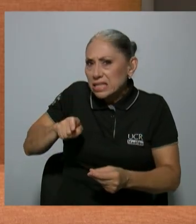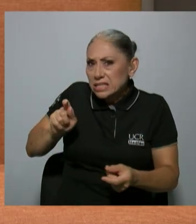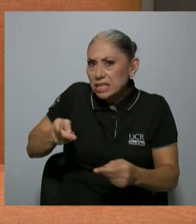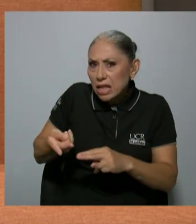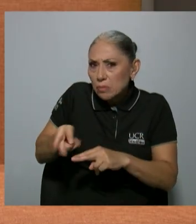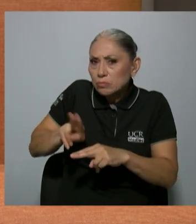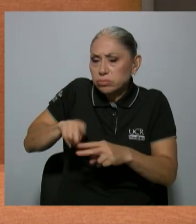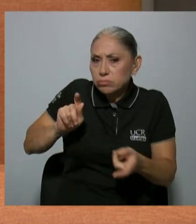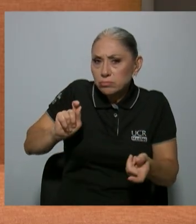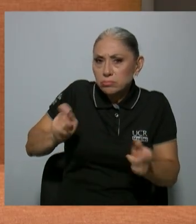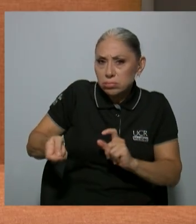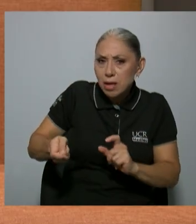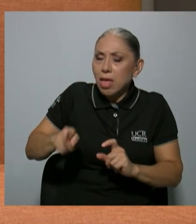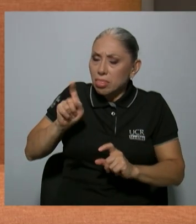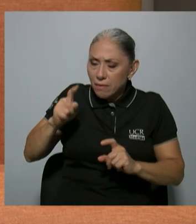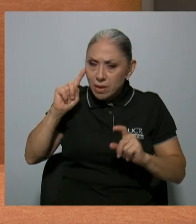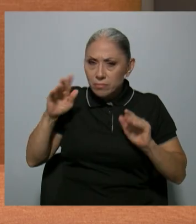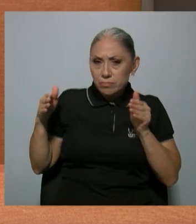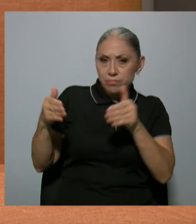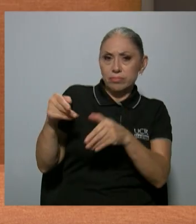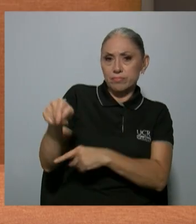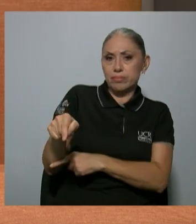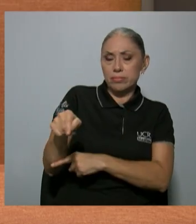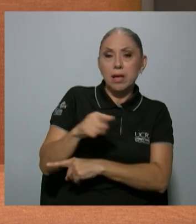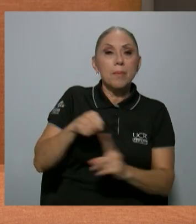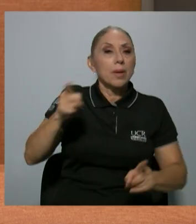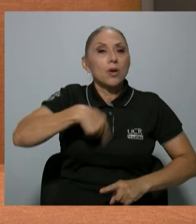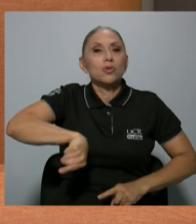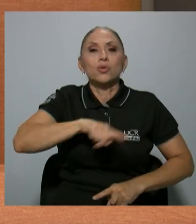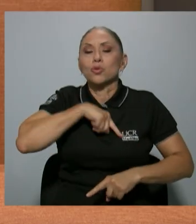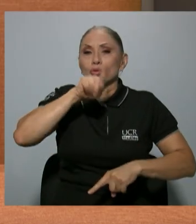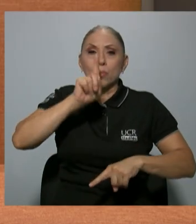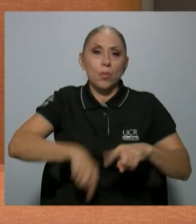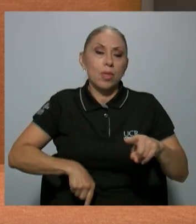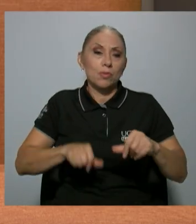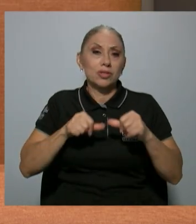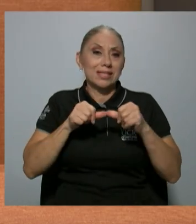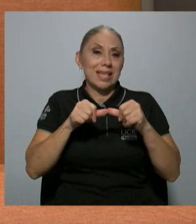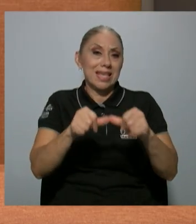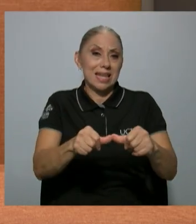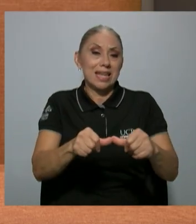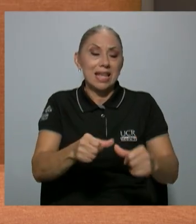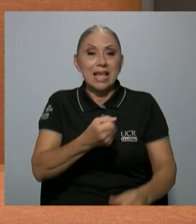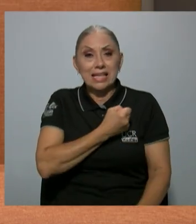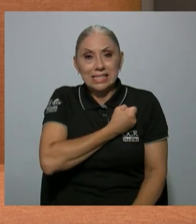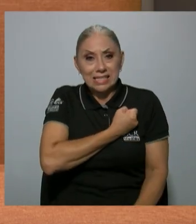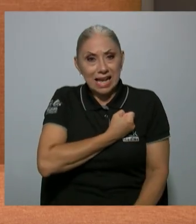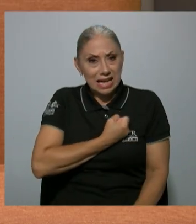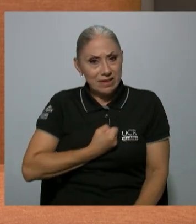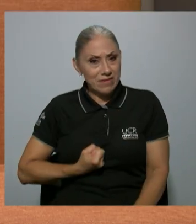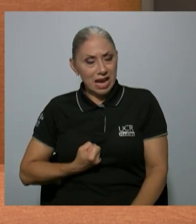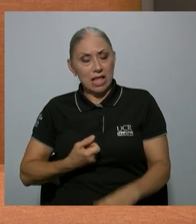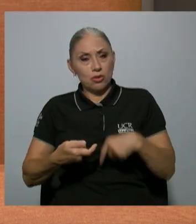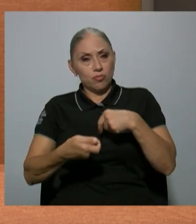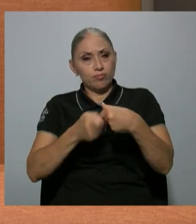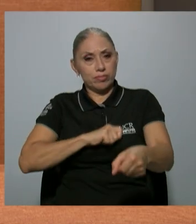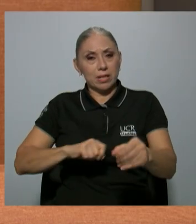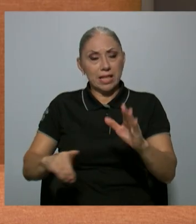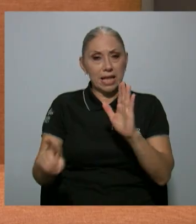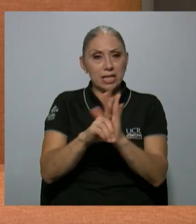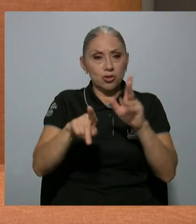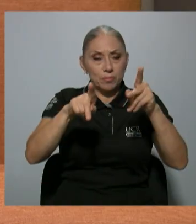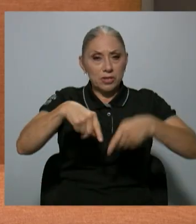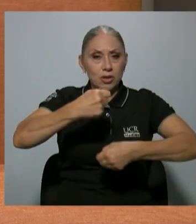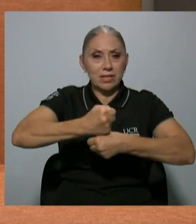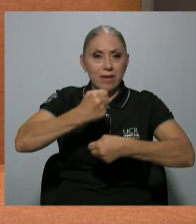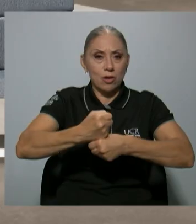ojos ahí, pero no podemos hablar de seguir sacrificando o golpeando los derechos de las personas trabajadoras porque son quienes